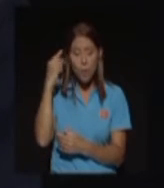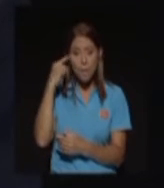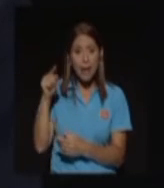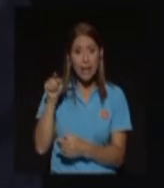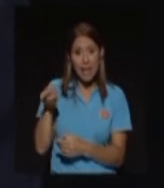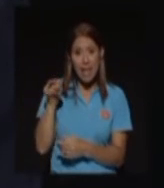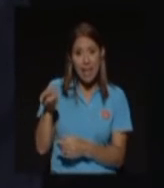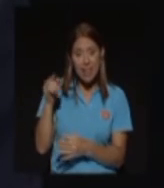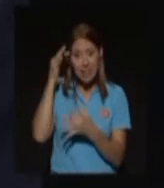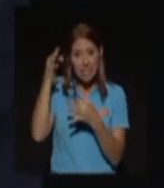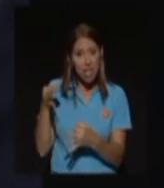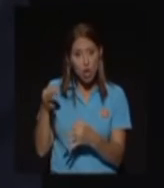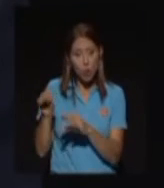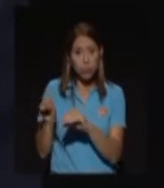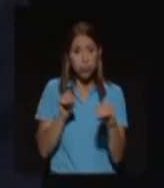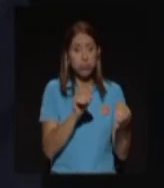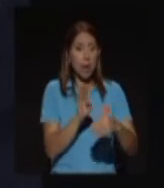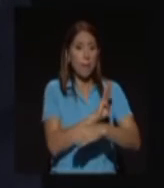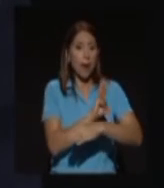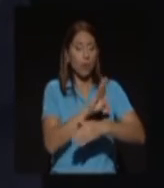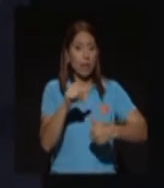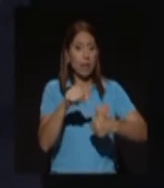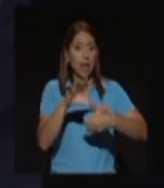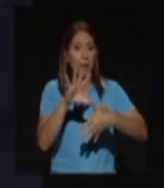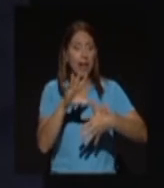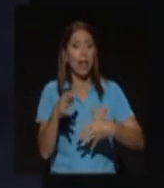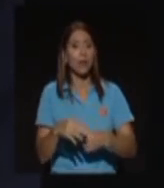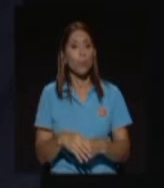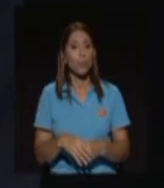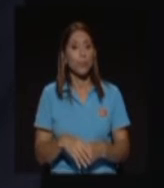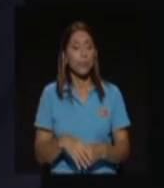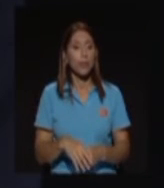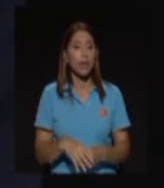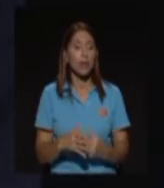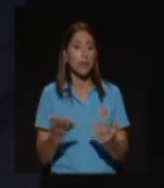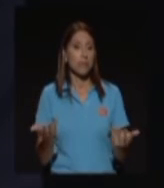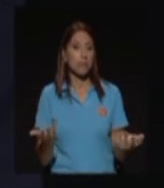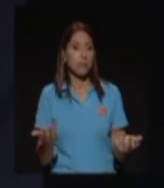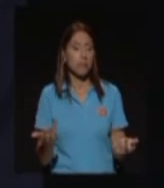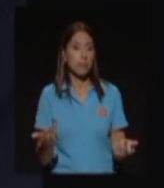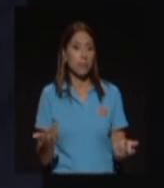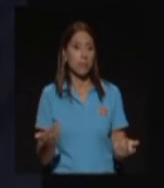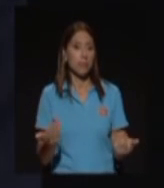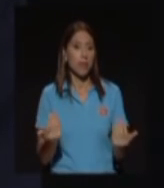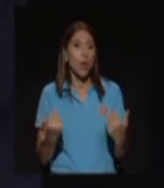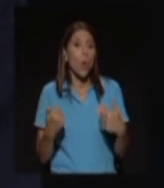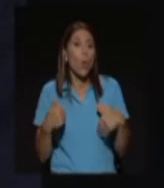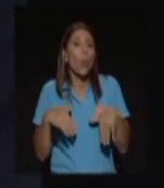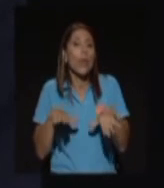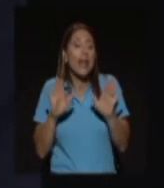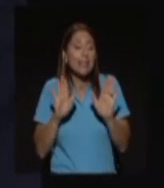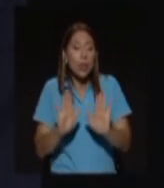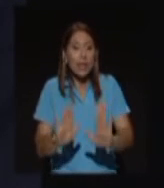él decidió ir al Banco Interamericano, ¿verdad? Hubiera sido, desde luego, que le dijera, extraordinario